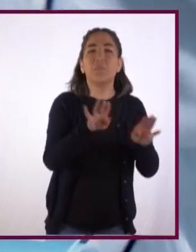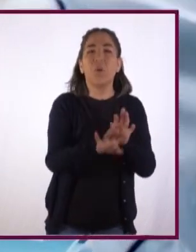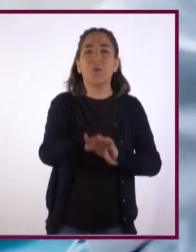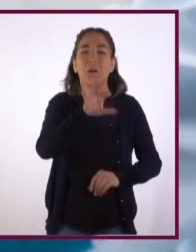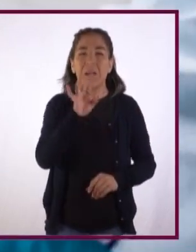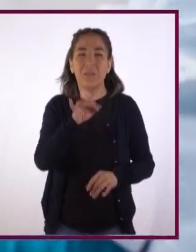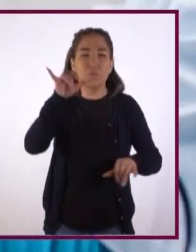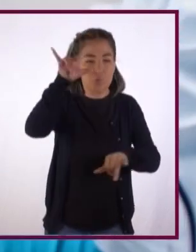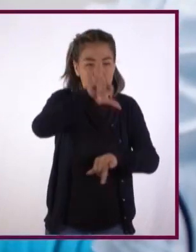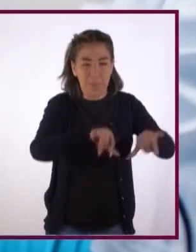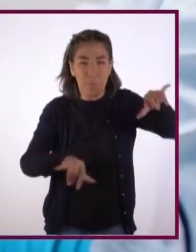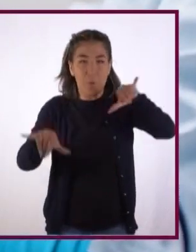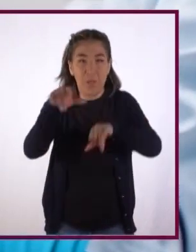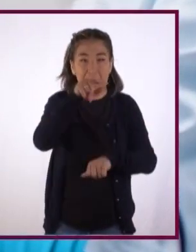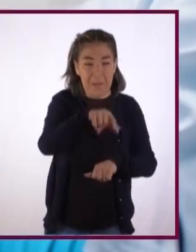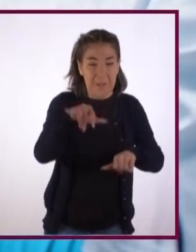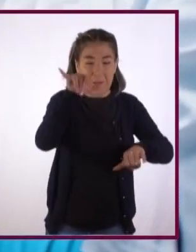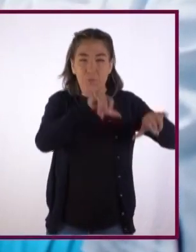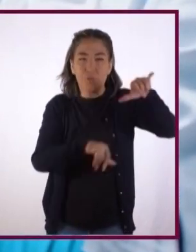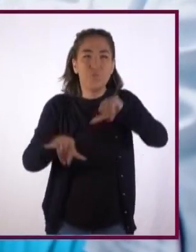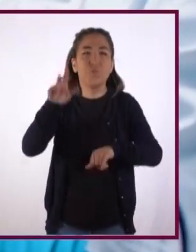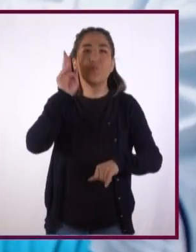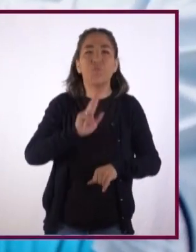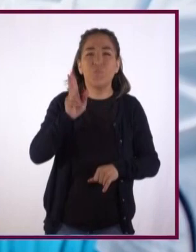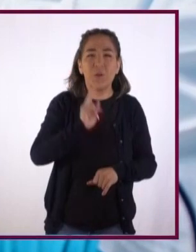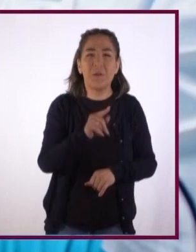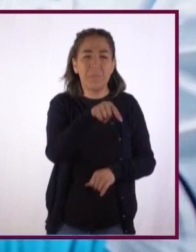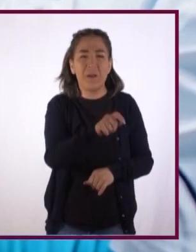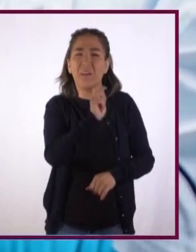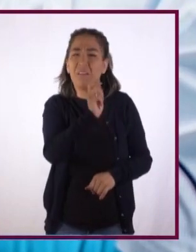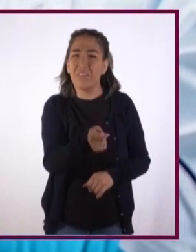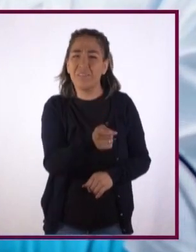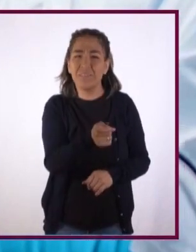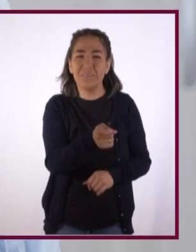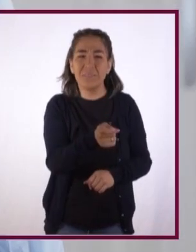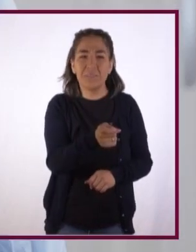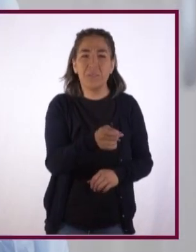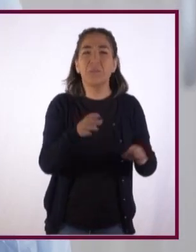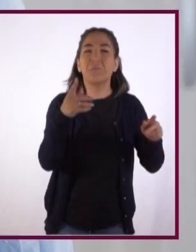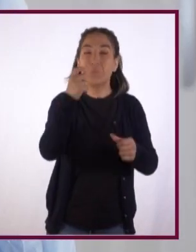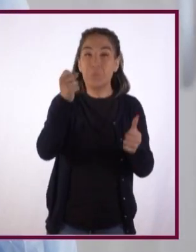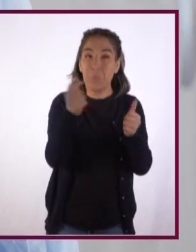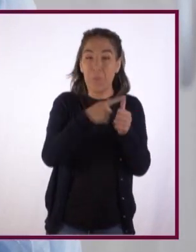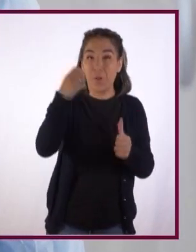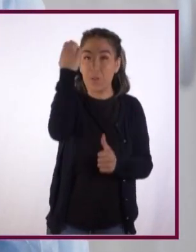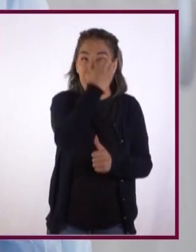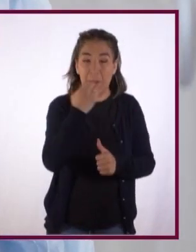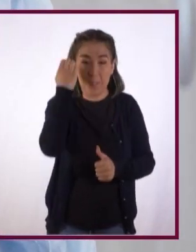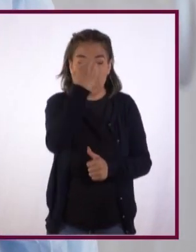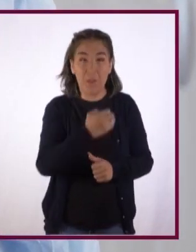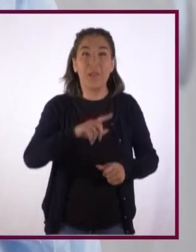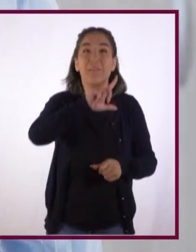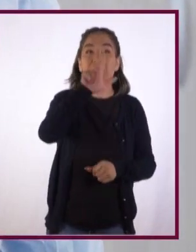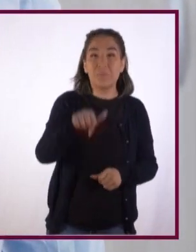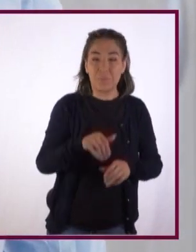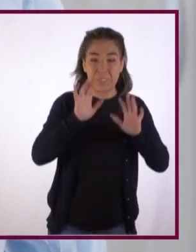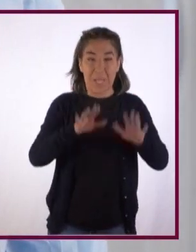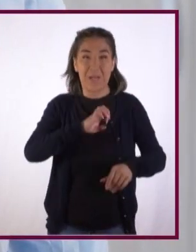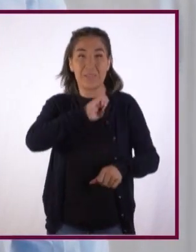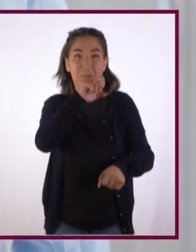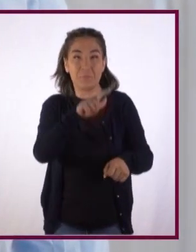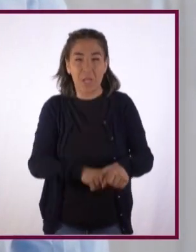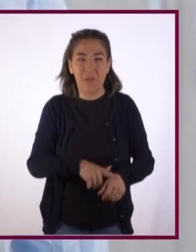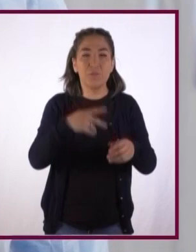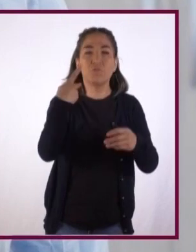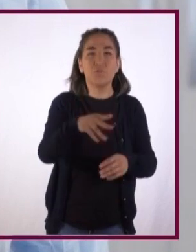de obtenerlas es en laboratorio. Las propiedades tienen que ser evaluadas en equipo especial, que